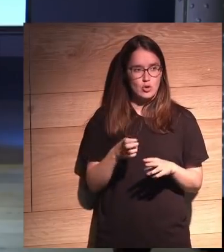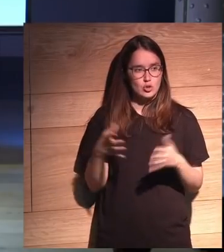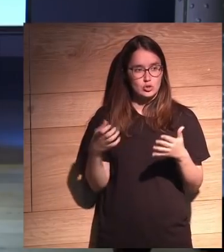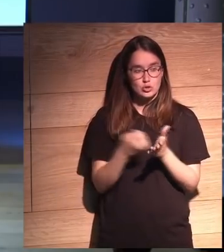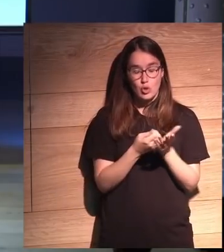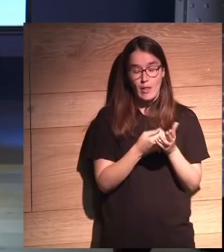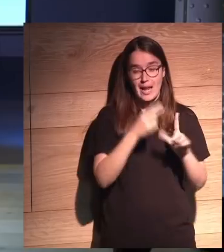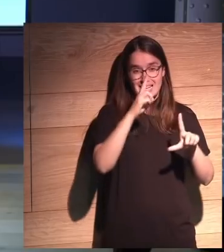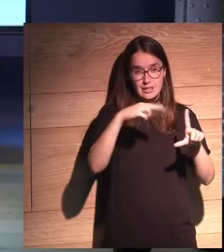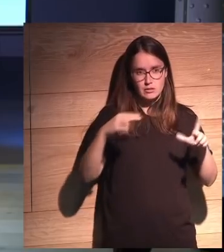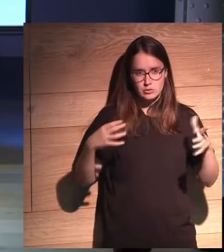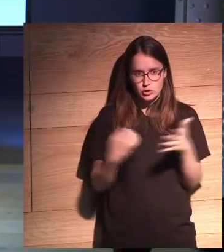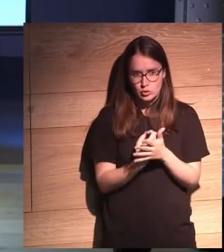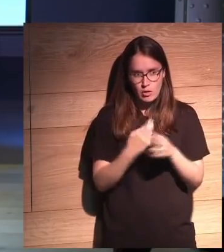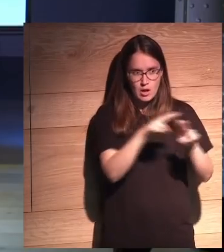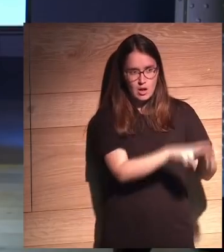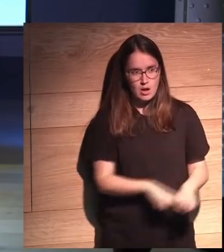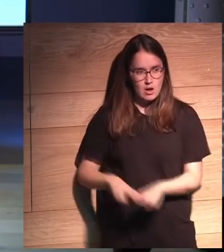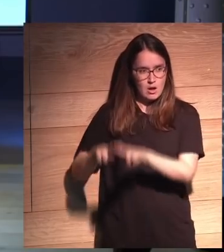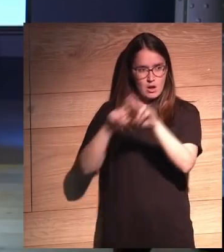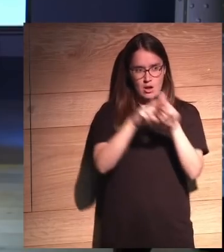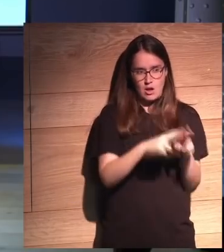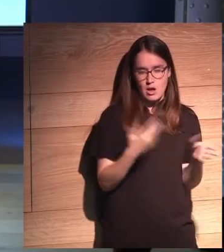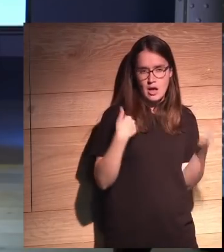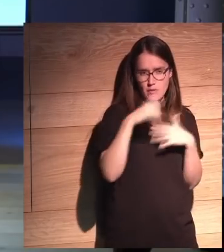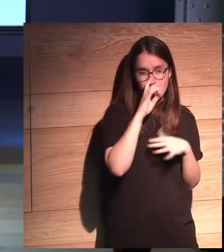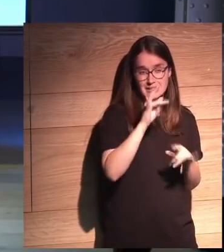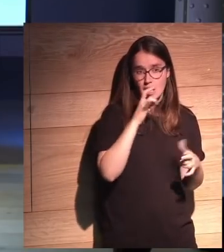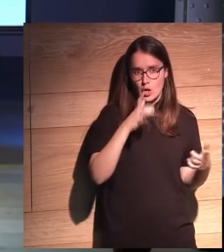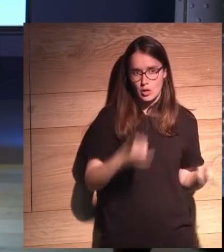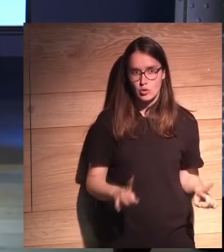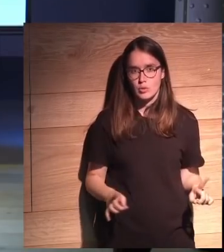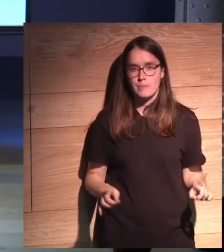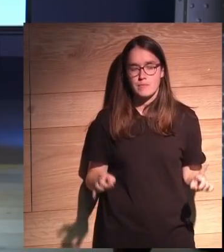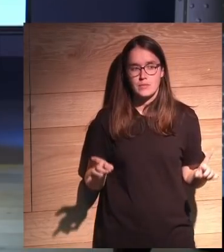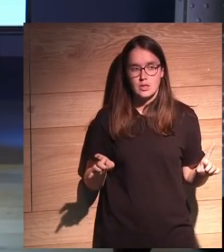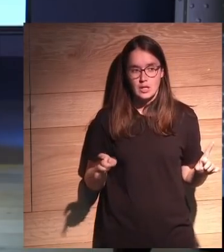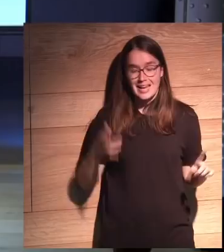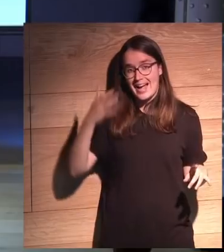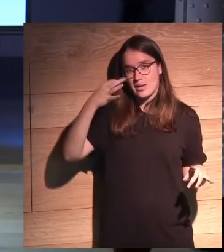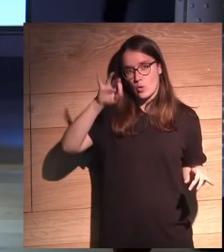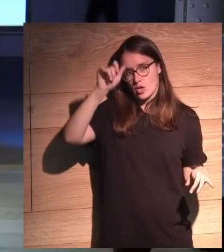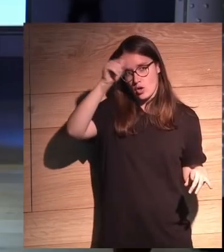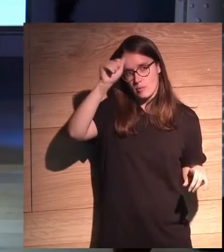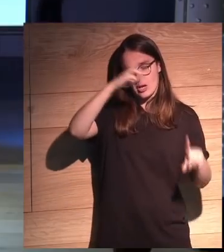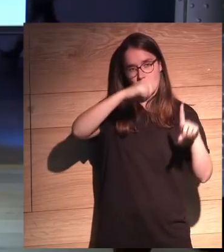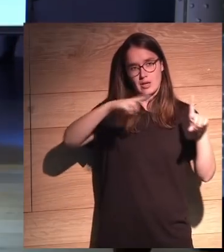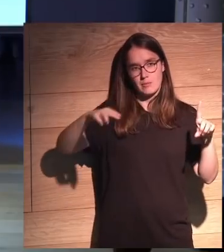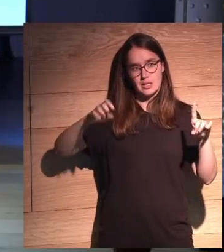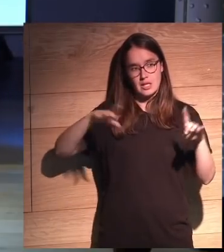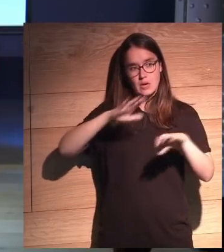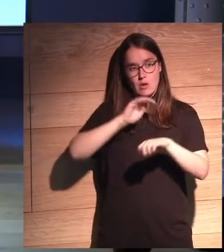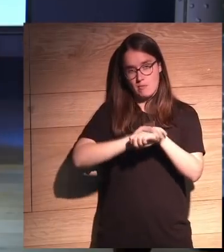toda la obra disponible de Berthe Morisot, la revisé en su momento para ese texto que hice. El único hombre al que ella pinta es su